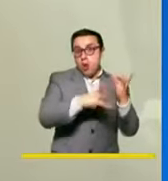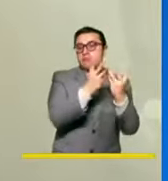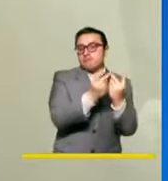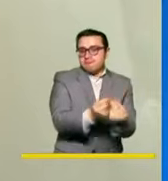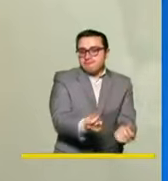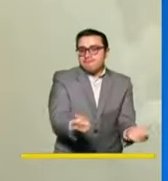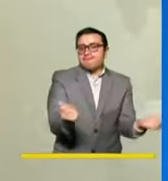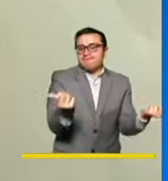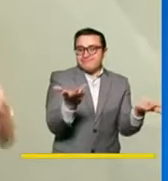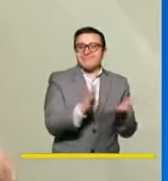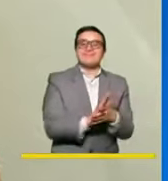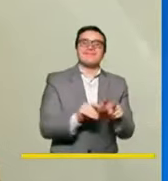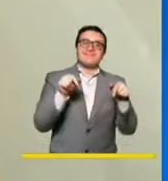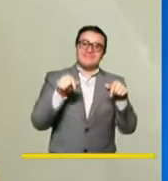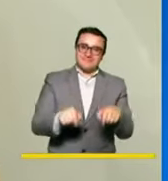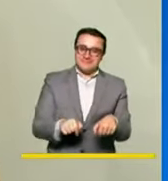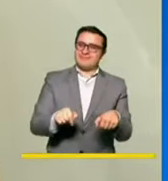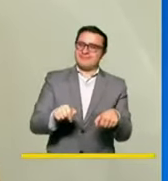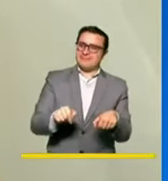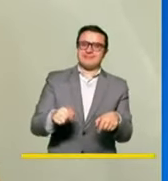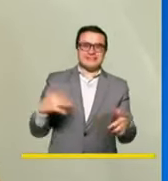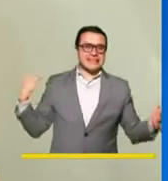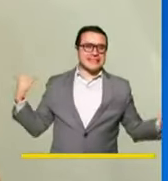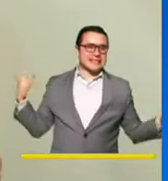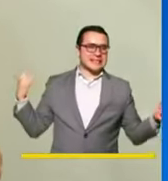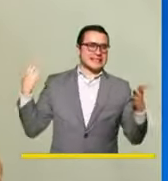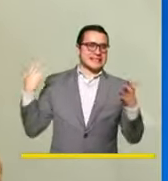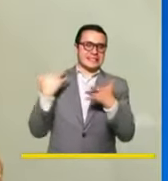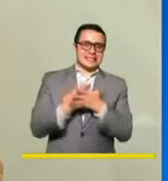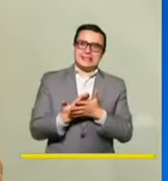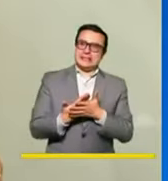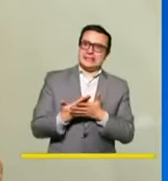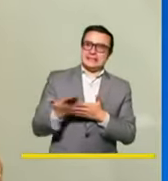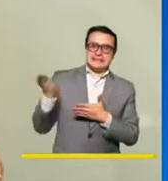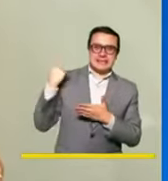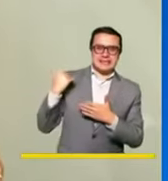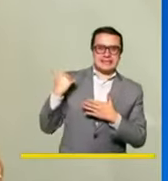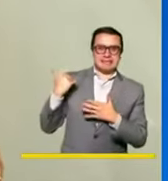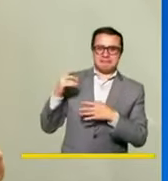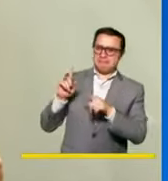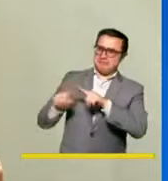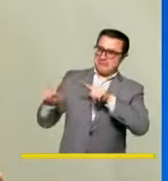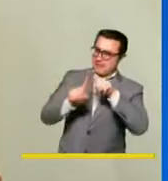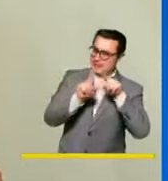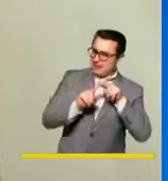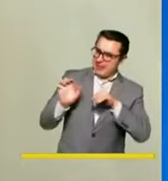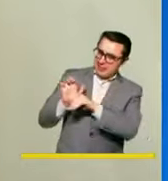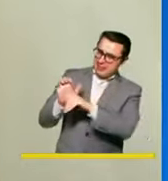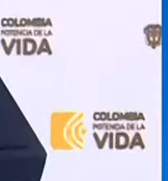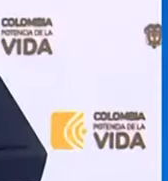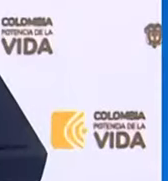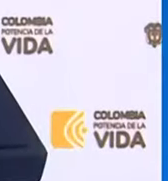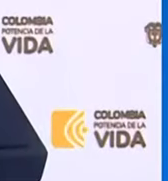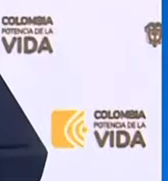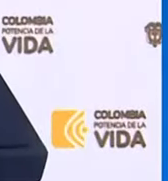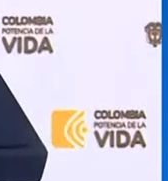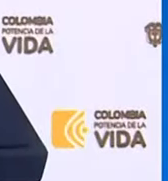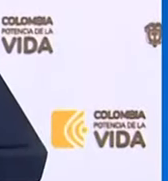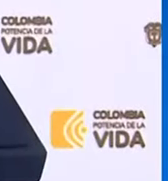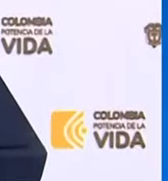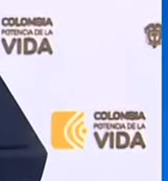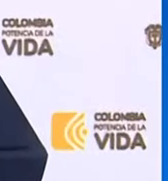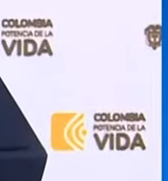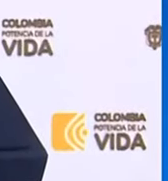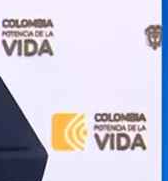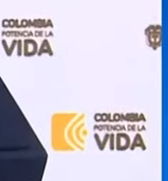aprovechar un acuerdo nacional con el que comenzó tenían una aplanadora andreína el gobierno de Gustavo